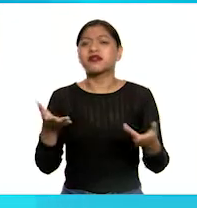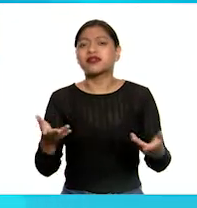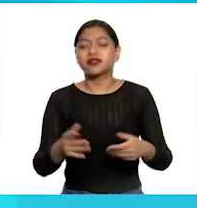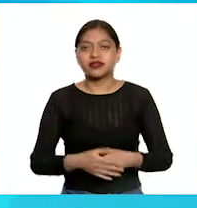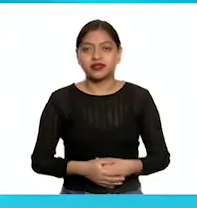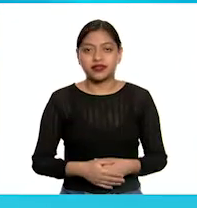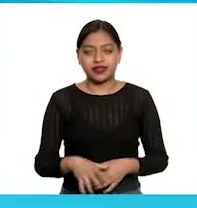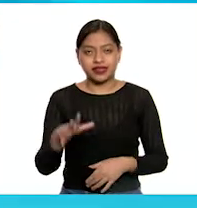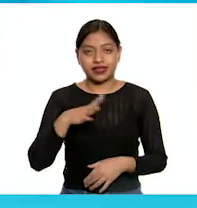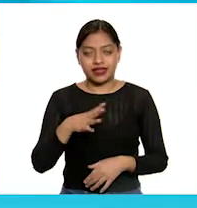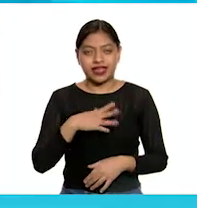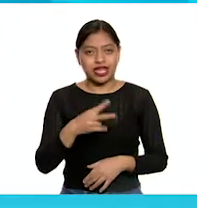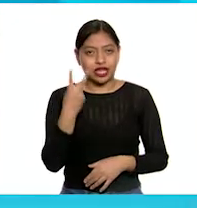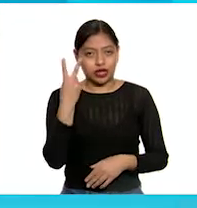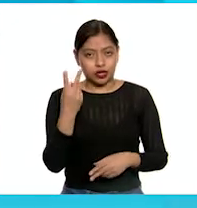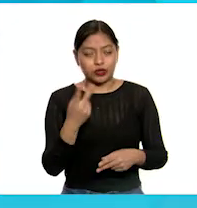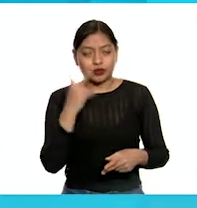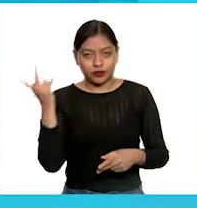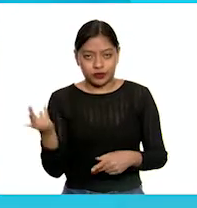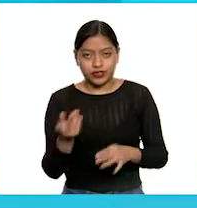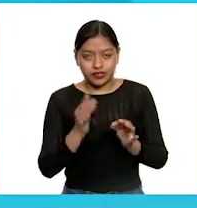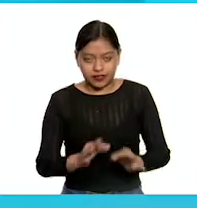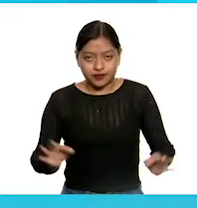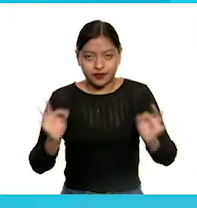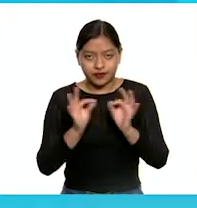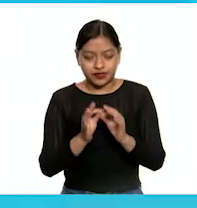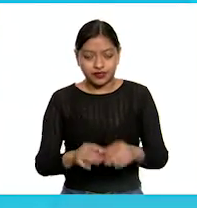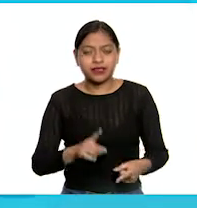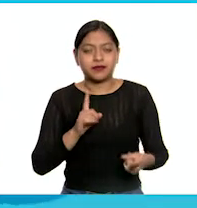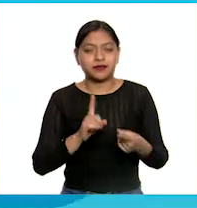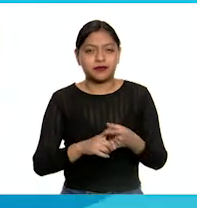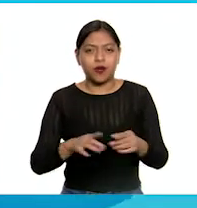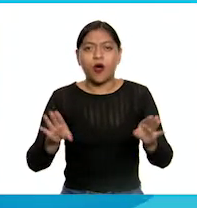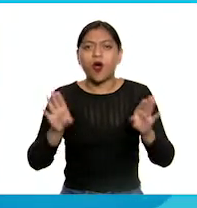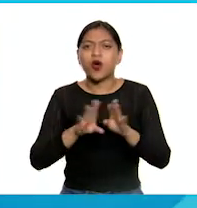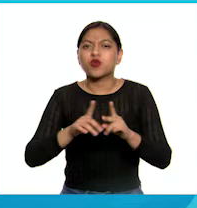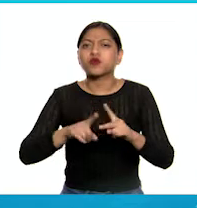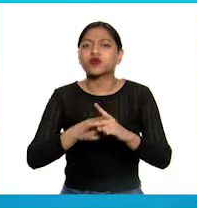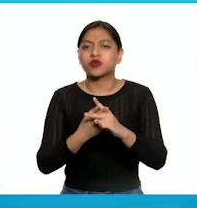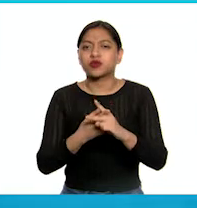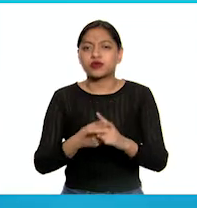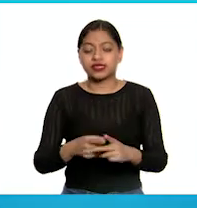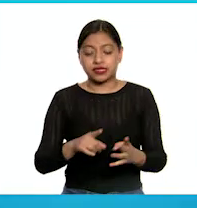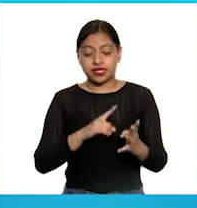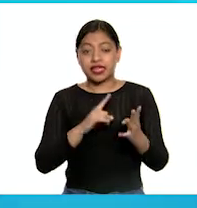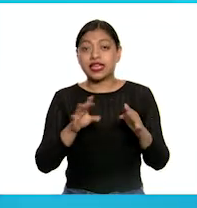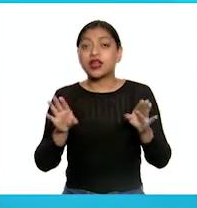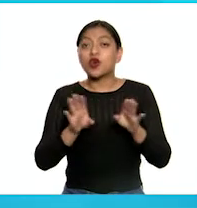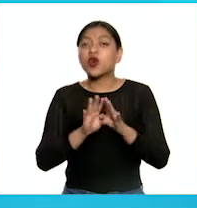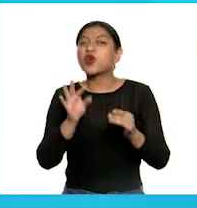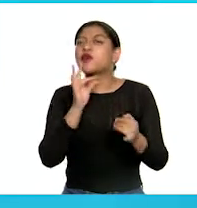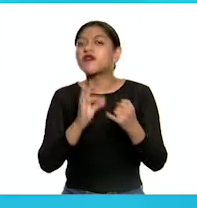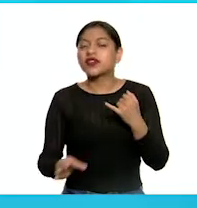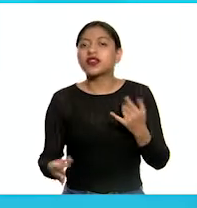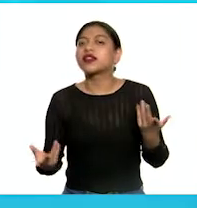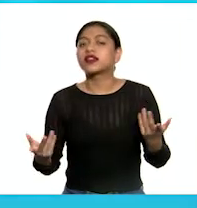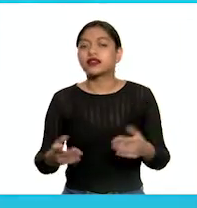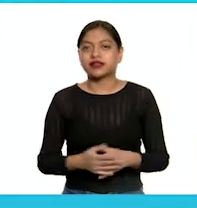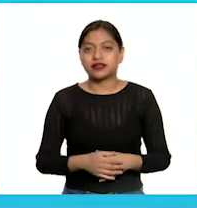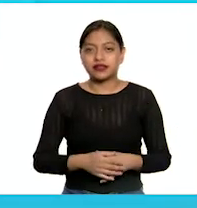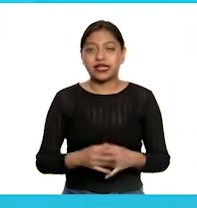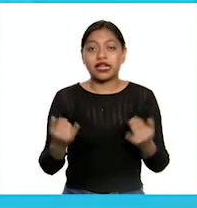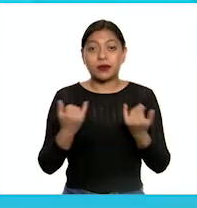2 preguntas claves. ¿Cómo inicia nuestro cuento? ¿Cómo termina nuestro cuento? Y en el